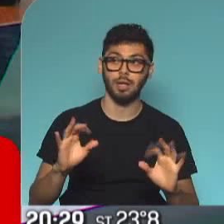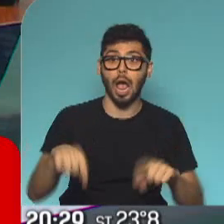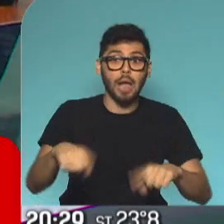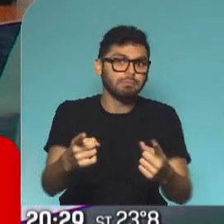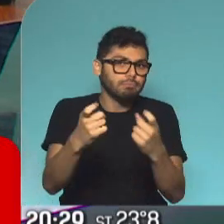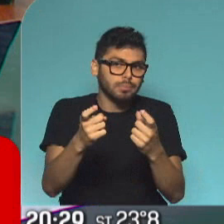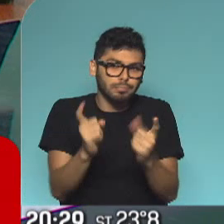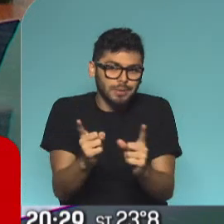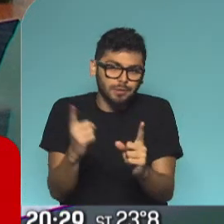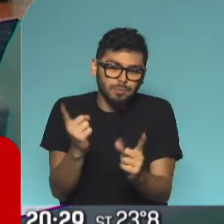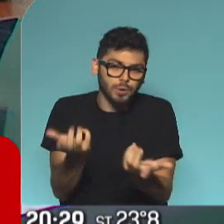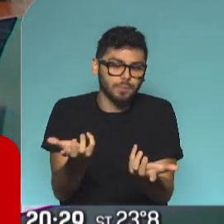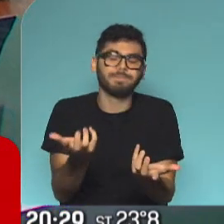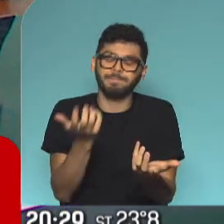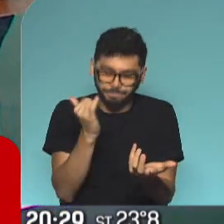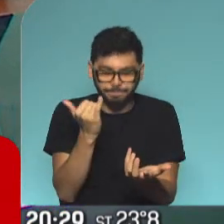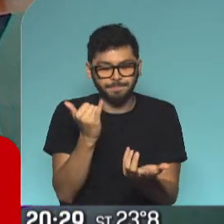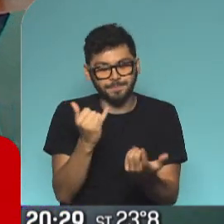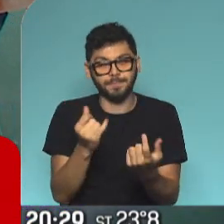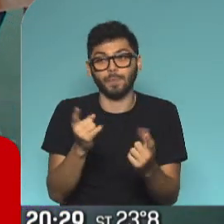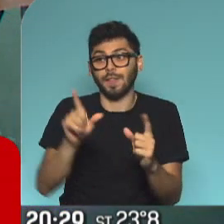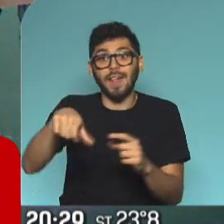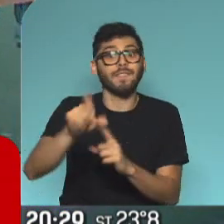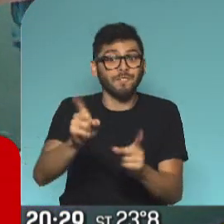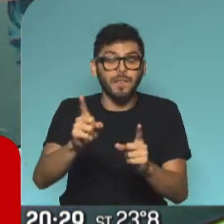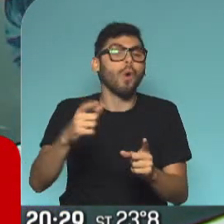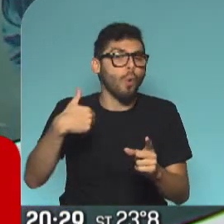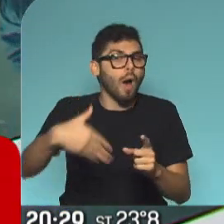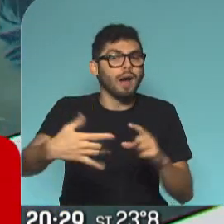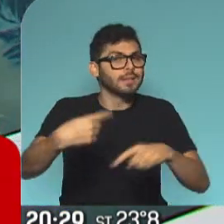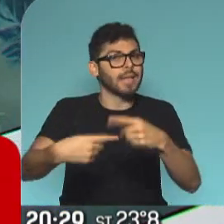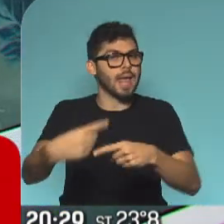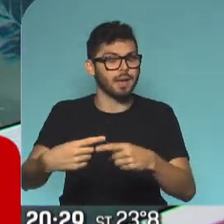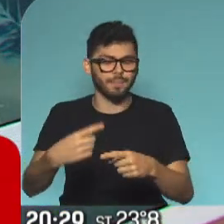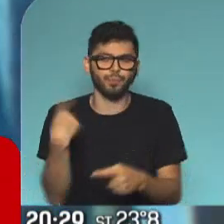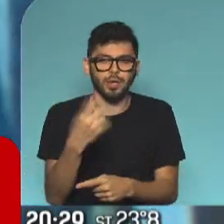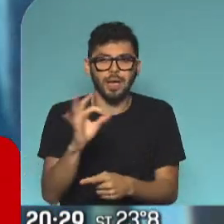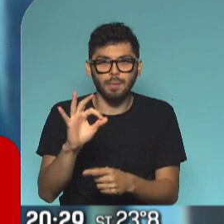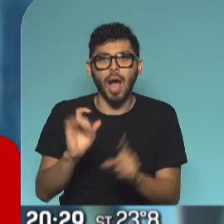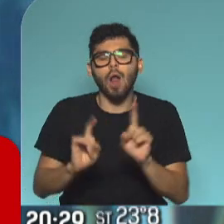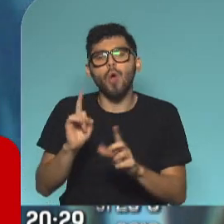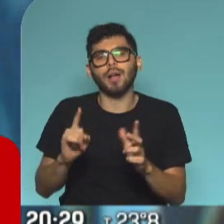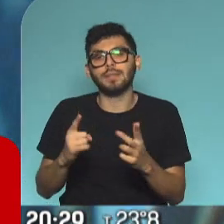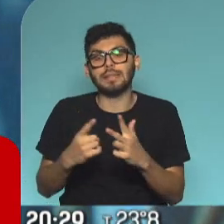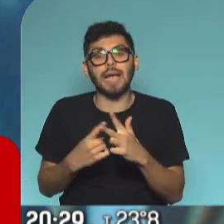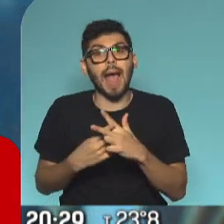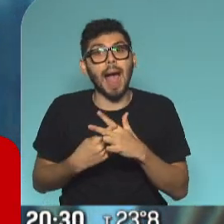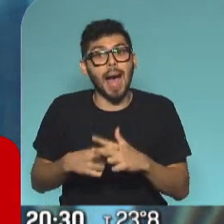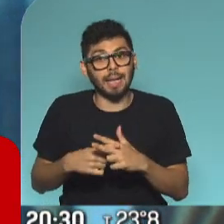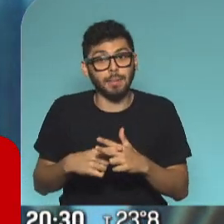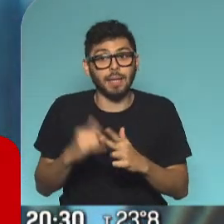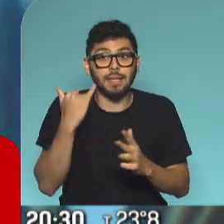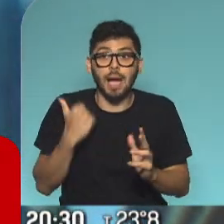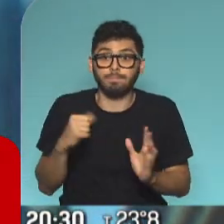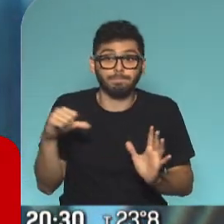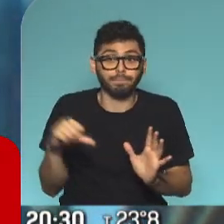necesario. Exactamente, y que sigue estando y que se va a mantener, ¿no? Sabemos que hay ciertos recursos, hay ciertas herramientas que ya se fueron,